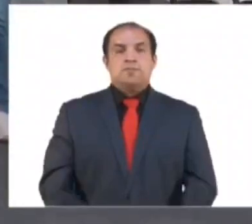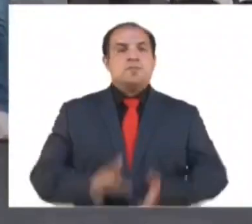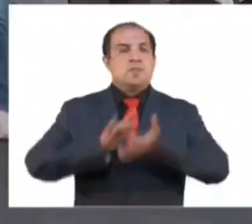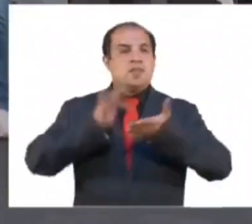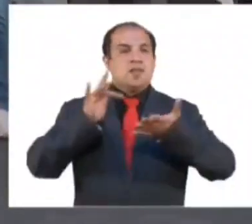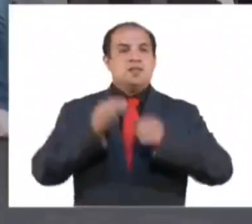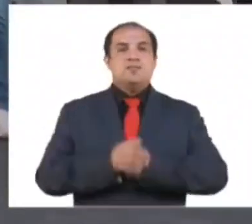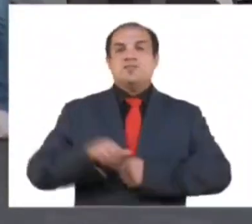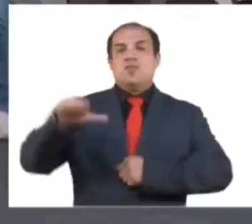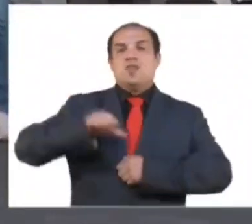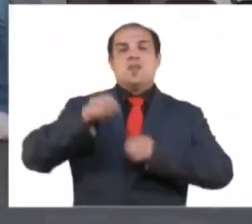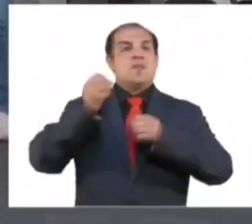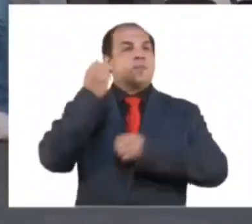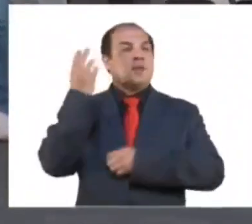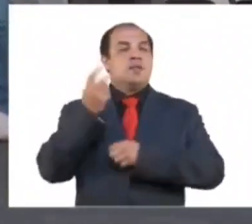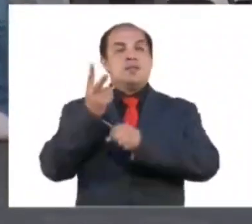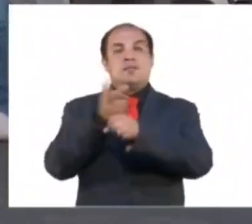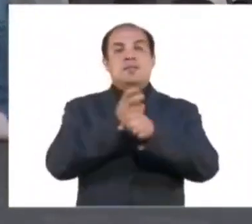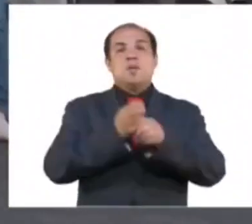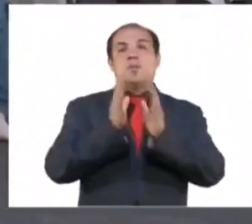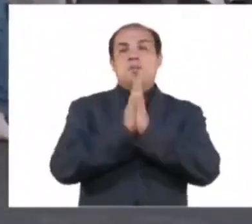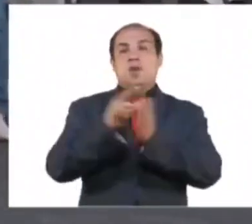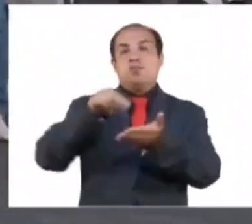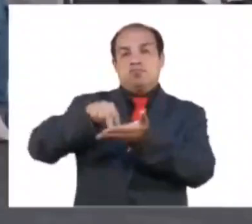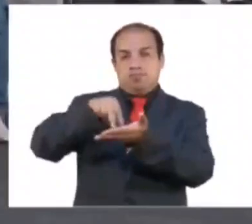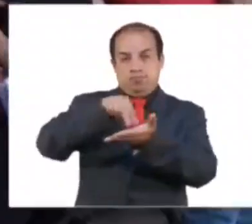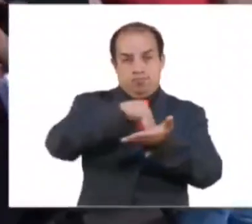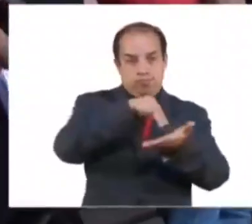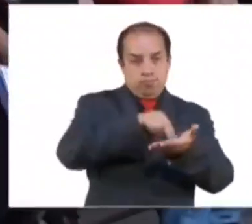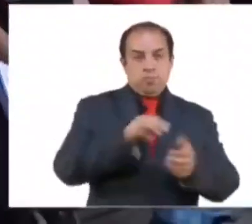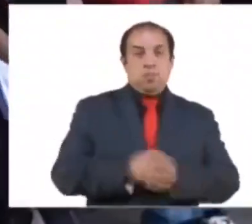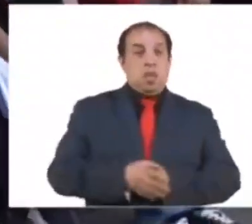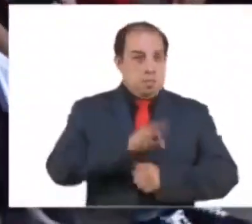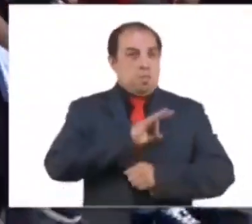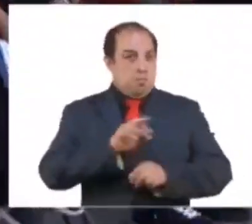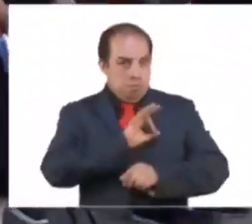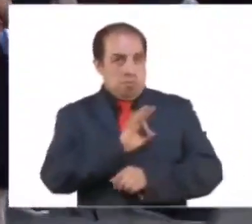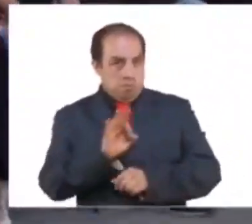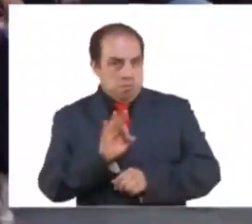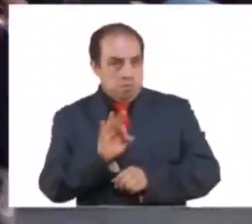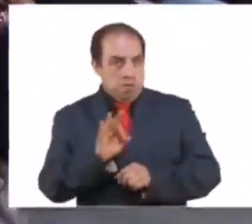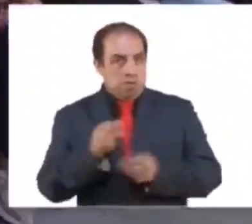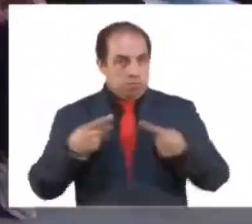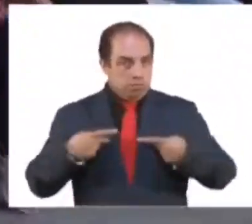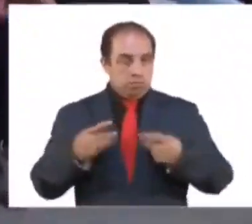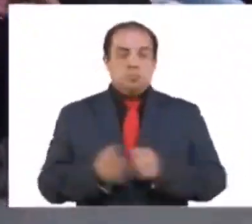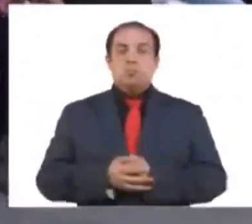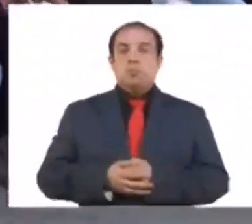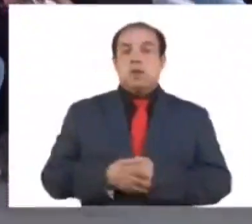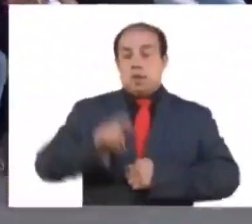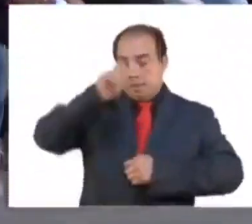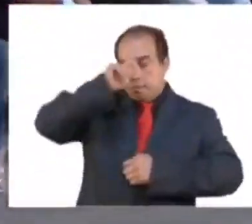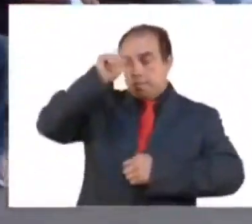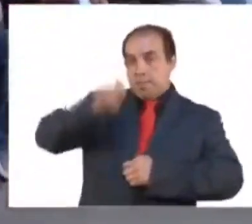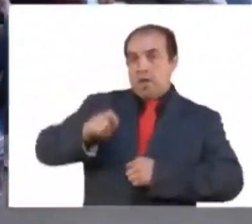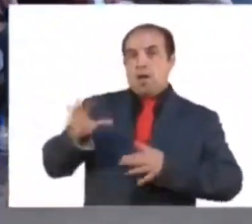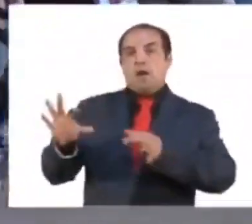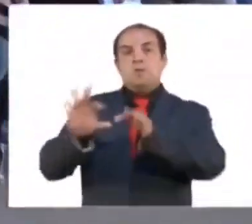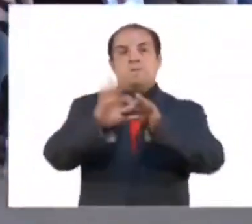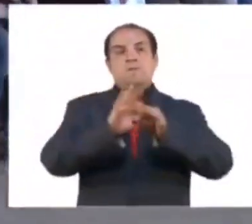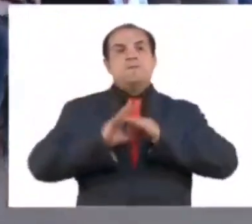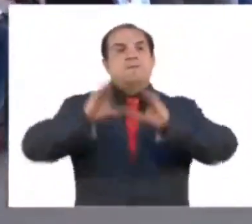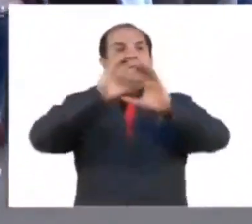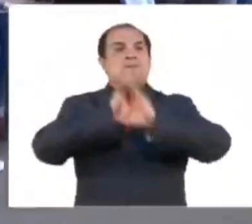Muchas gracias, y en el marco de este acto les invitamos a ponerse de pie, por favor, quienes pueden hacerlo, descubrirse la cabeza, para que unamos